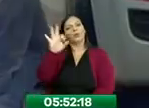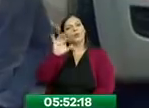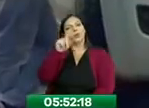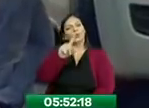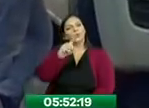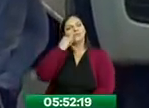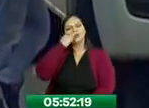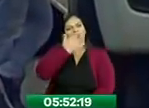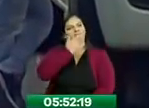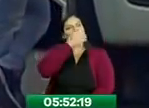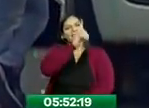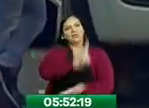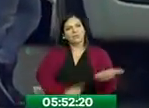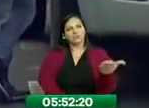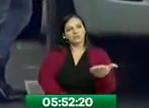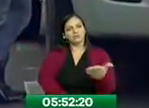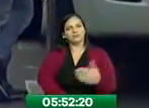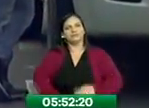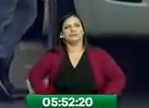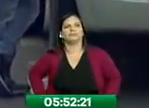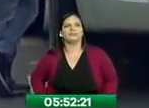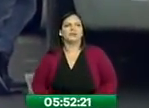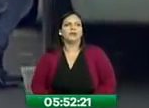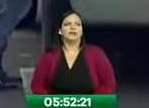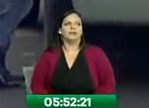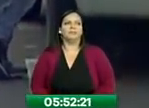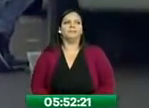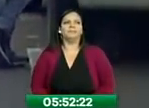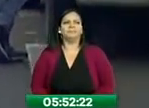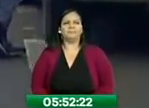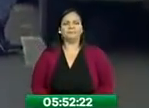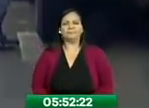cercano, informó Carlos Julio Gurumendi.